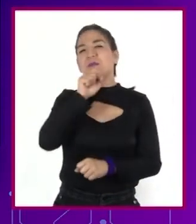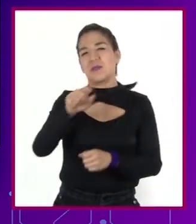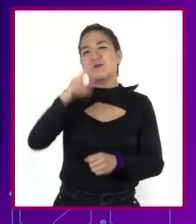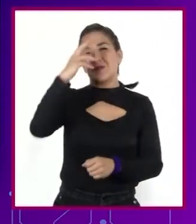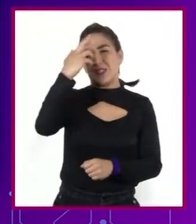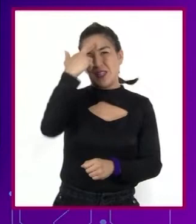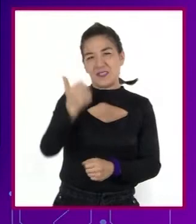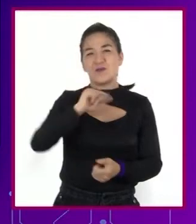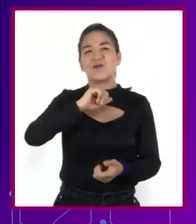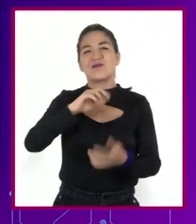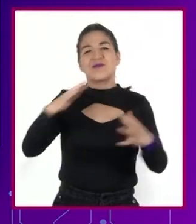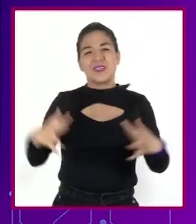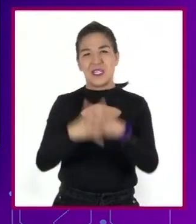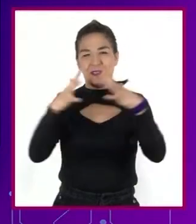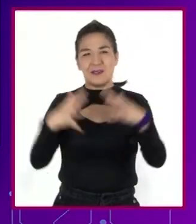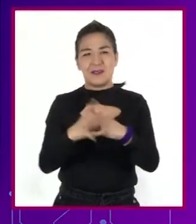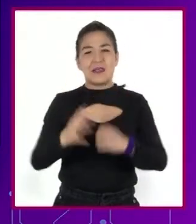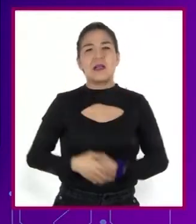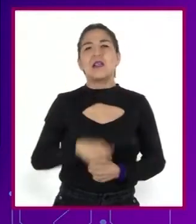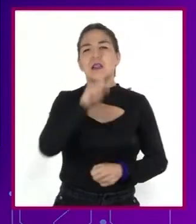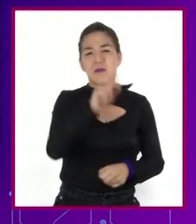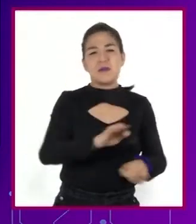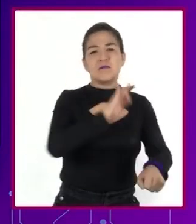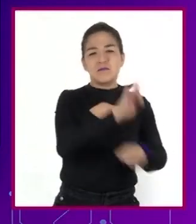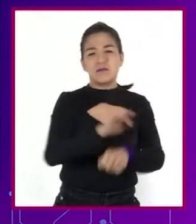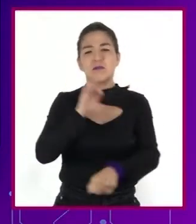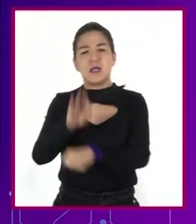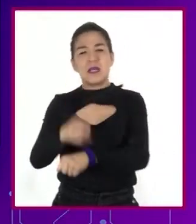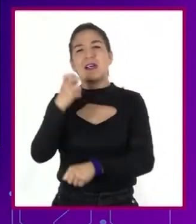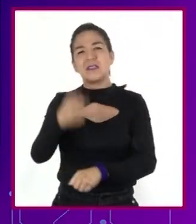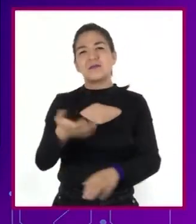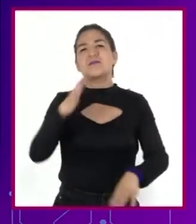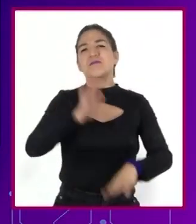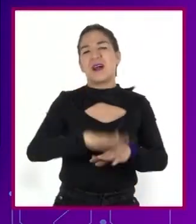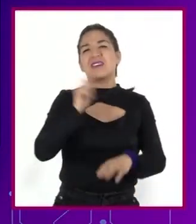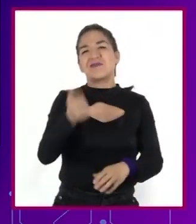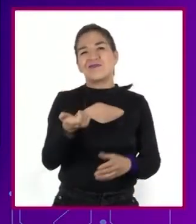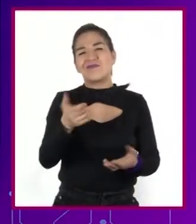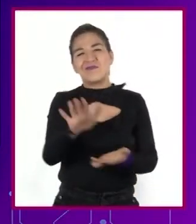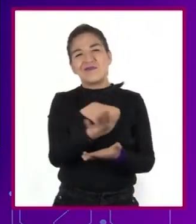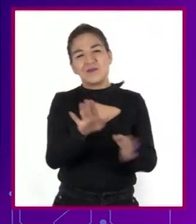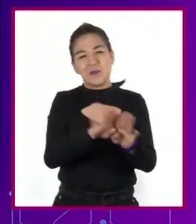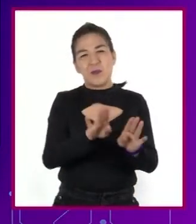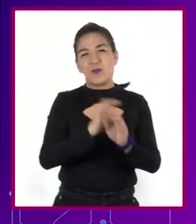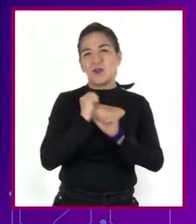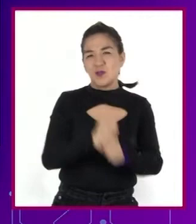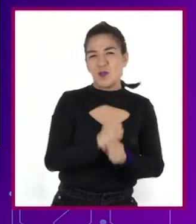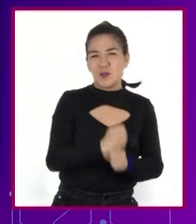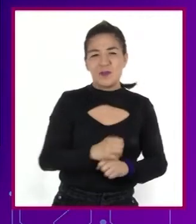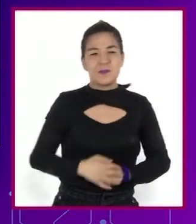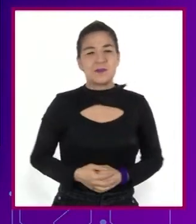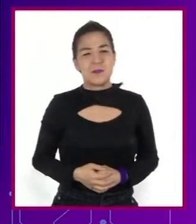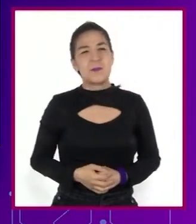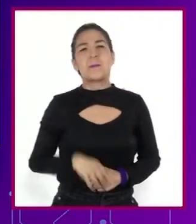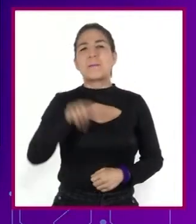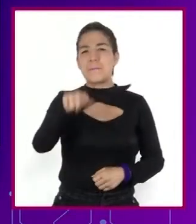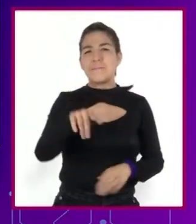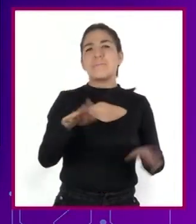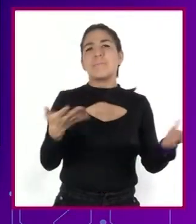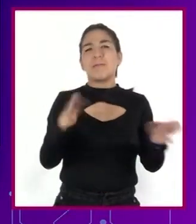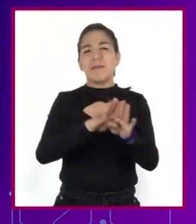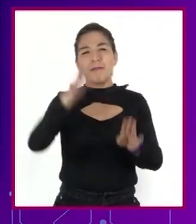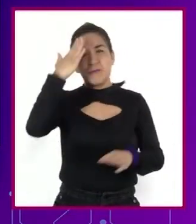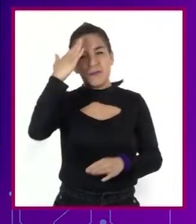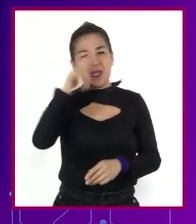como iniciativas para proteger a los sectores que quedaron más vulnerables. Estas condiciones llevaron a crear organismos